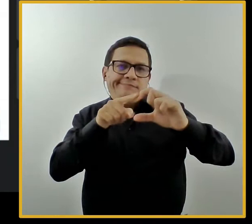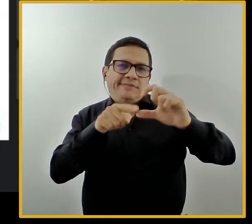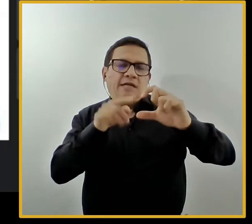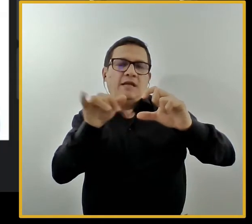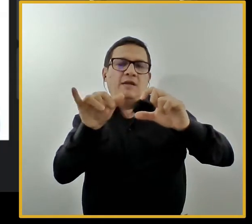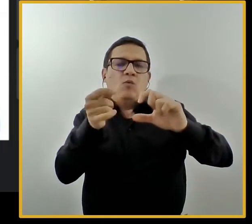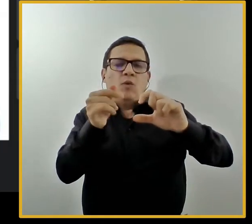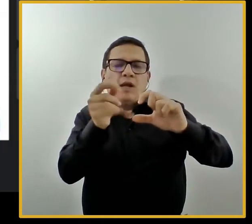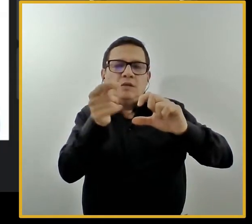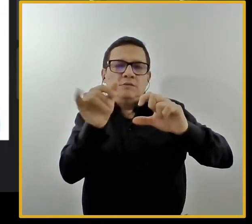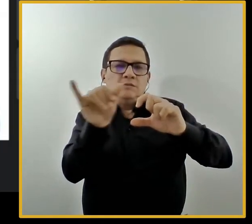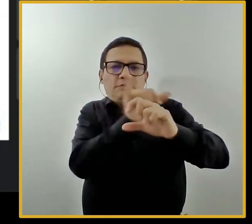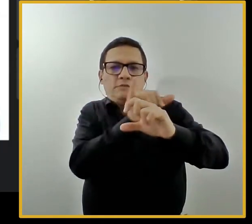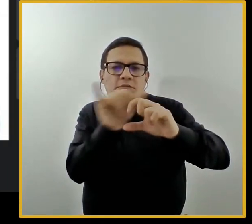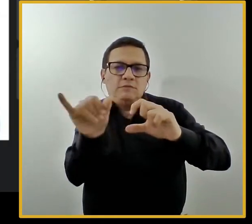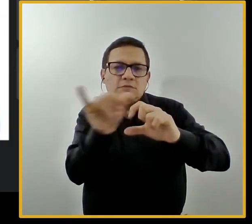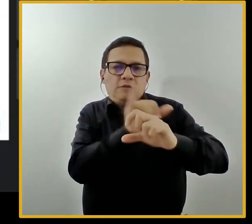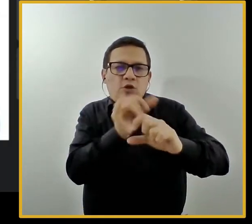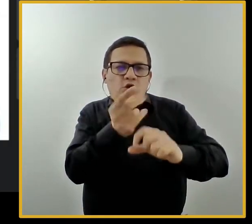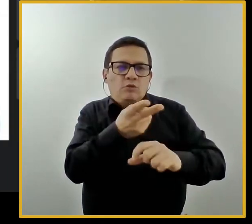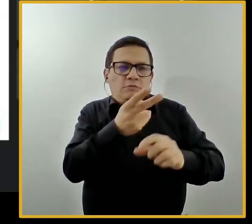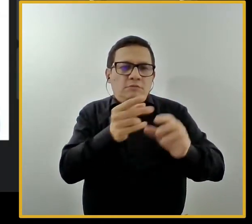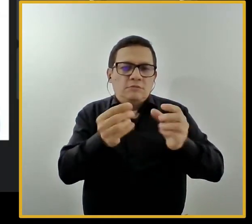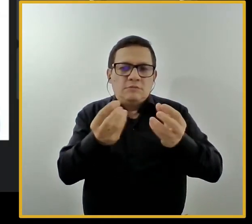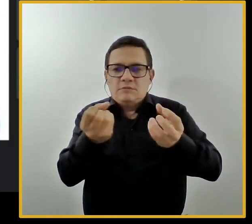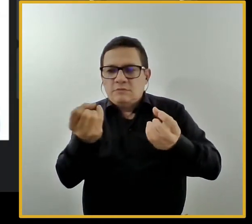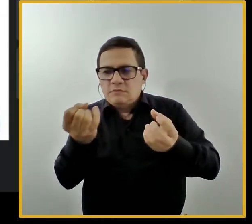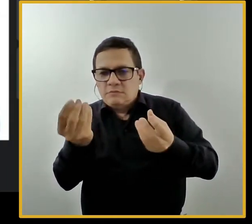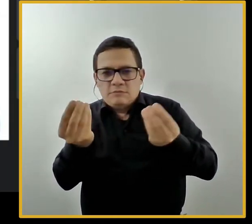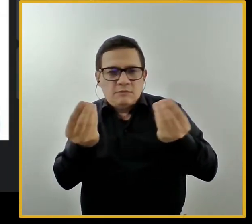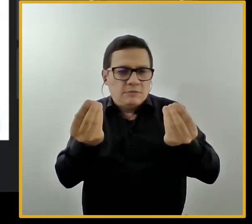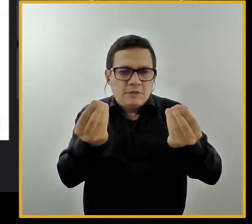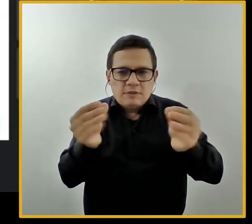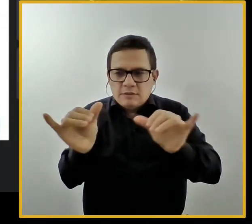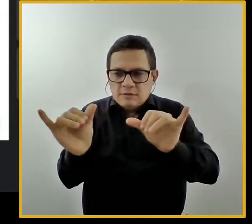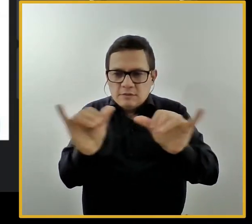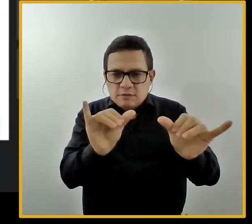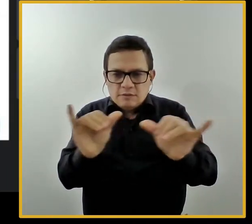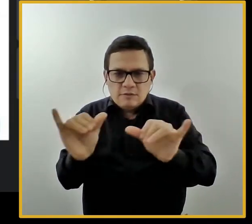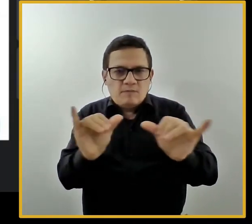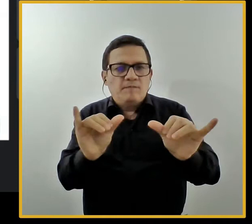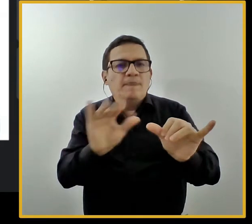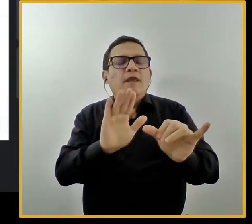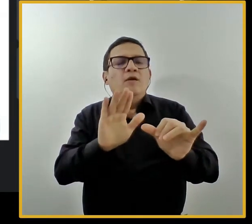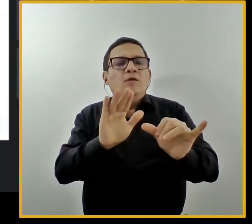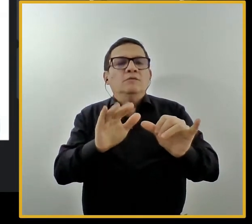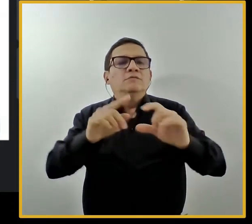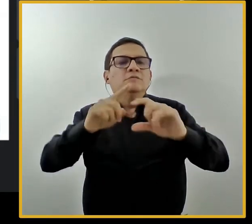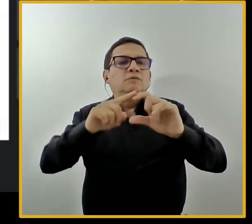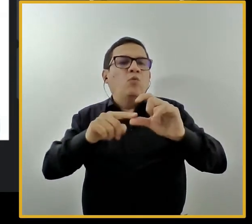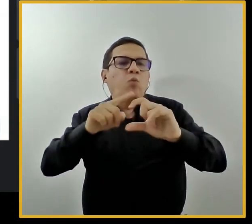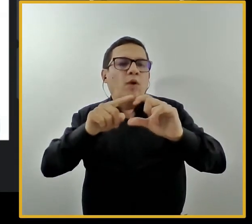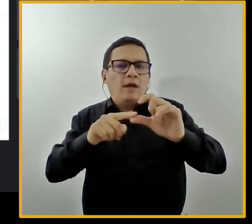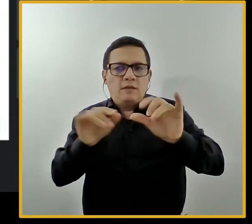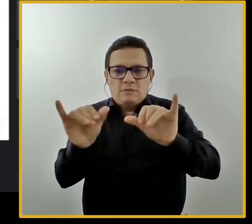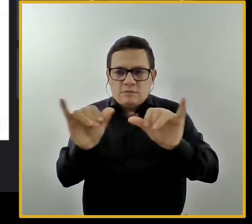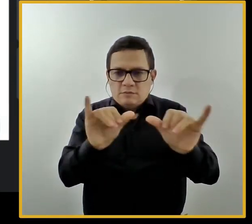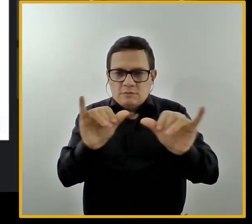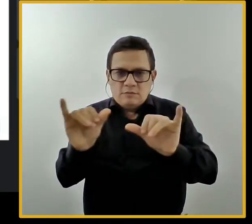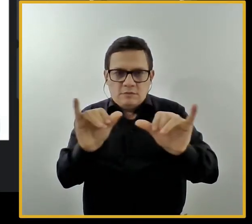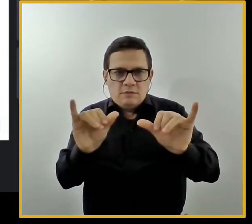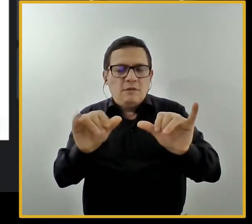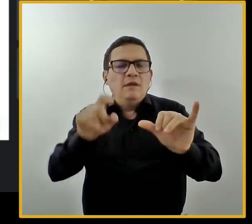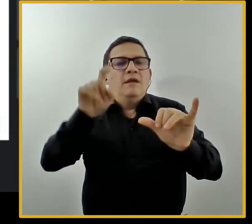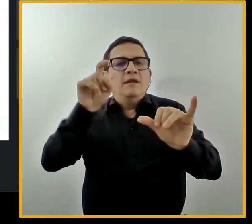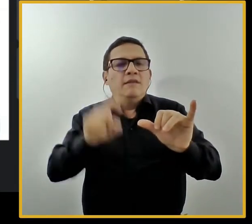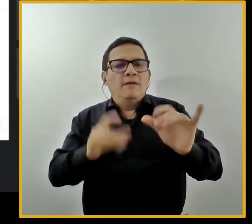una igualdad, ¿cierto?, entre dos miembros. Y entonces, para ello, esa ecuación, esa igualdad que yo tengo allí, pues